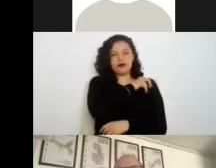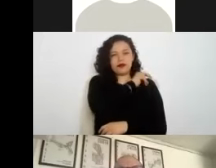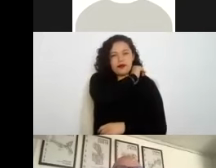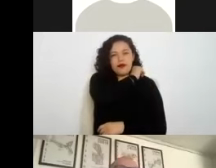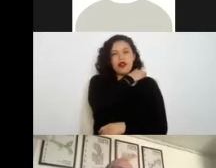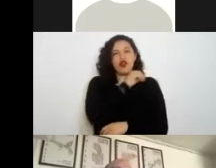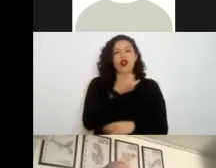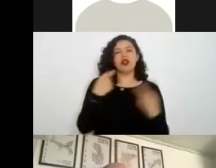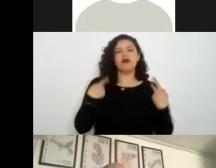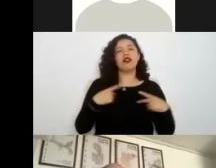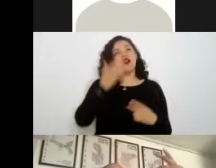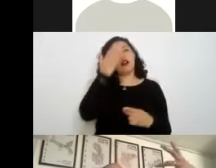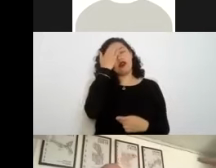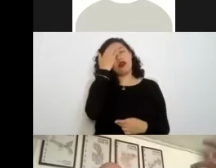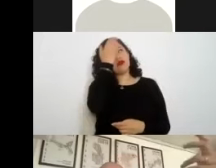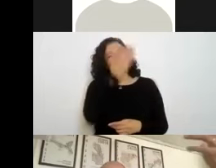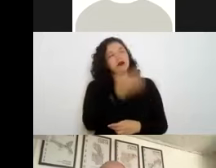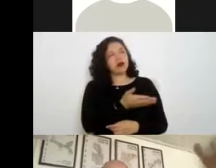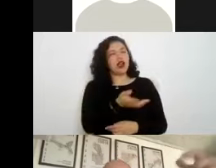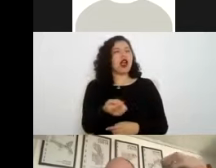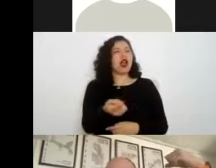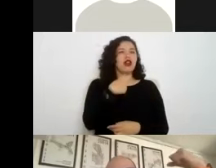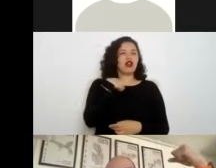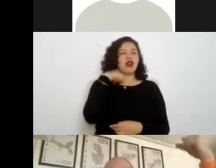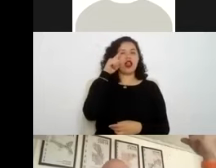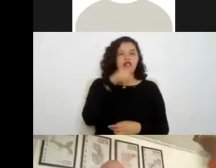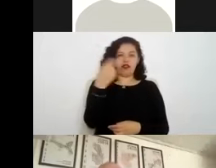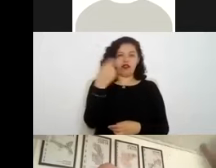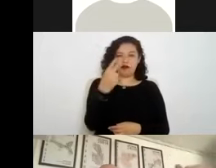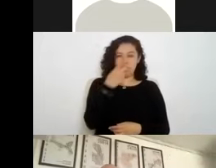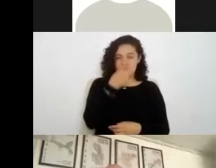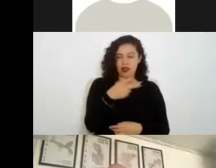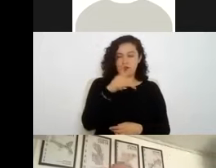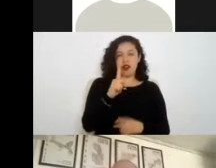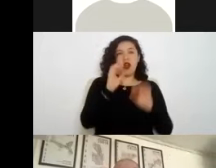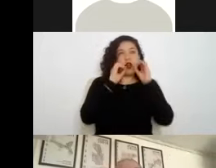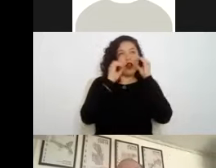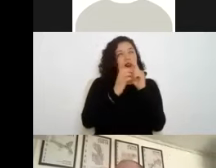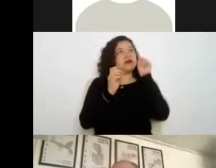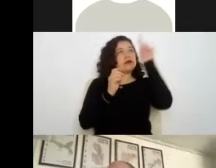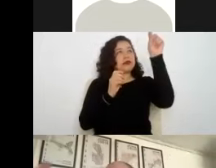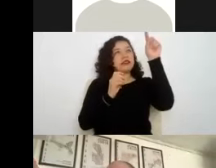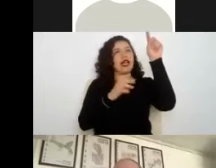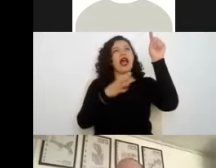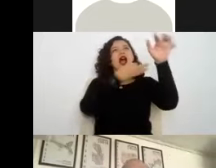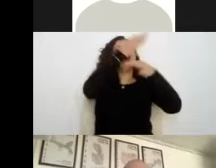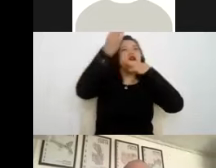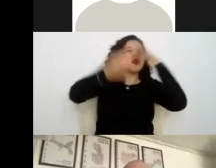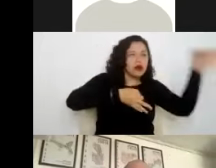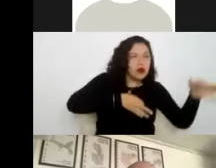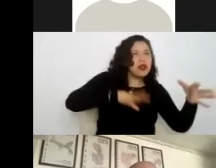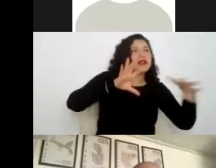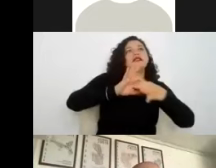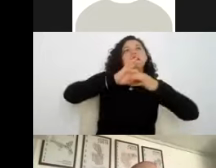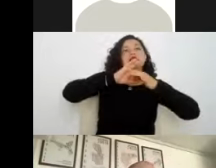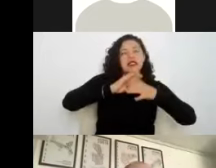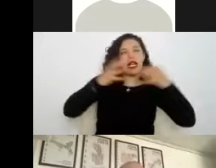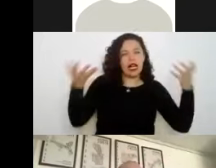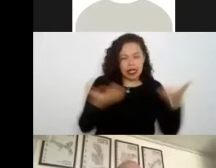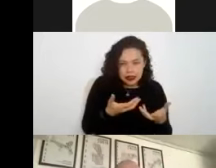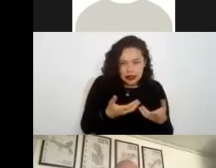demás. Oye, estoy viendo que, no voy a dar nombres, ¿no?, pero que X organización está haciendo esta campaña, que hizo esta alianza, que está haciendo